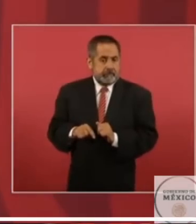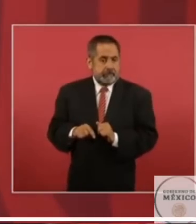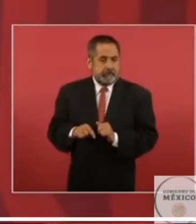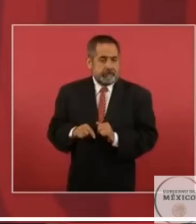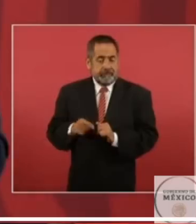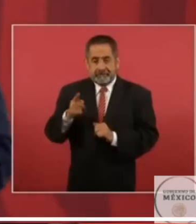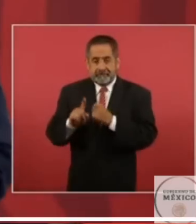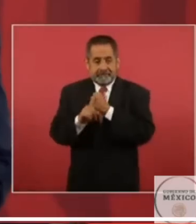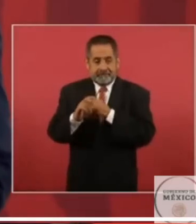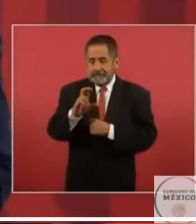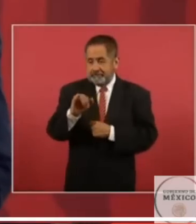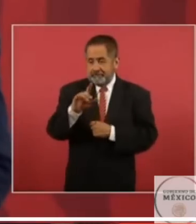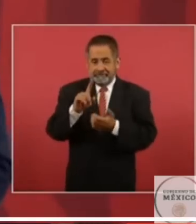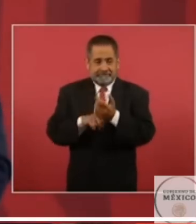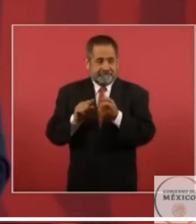Ante esa crisis,